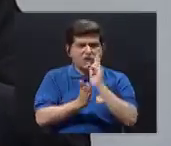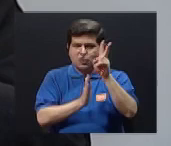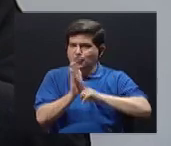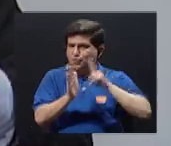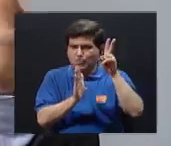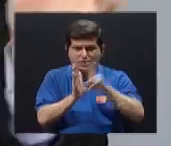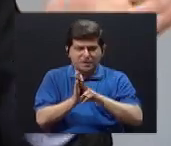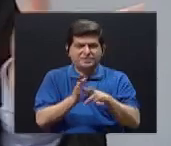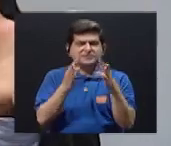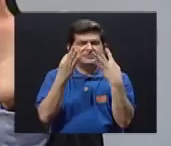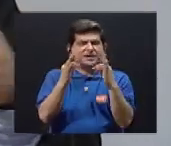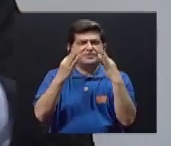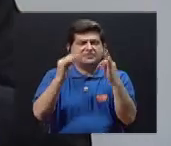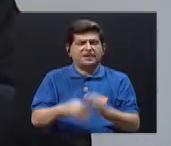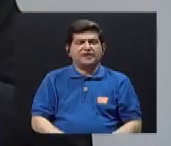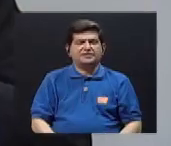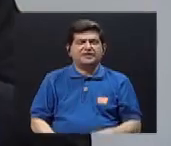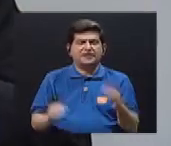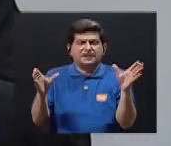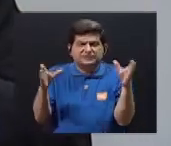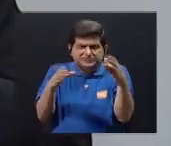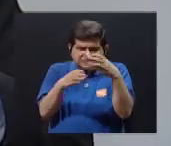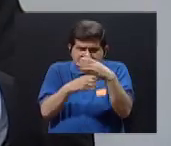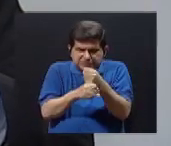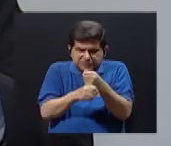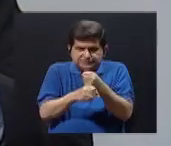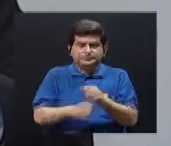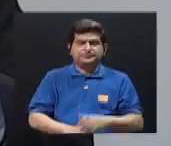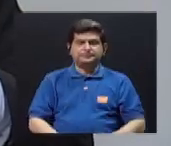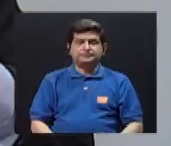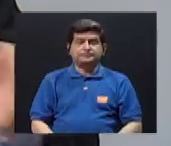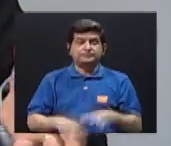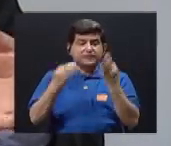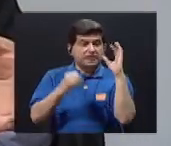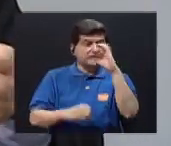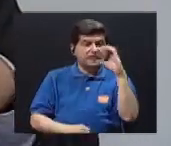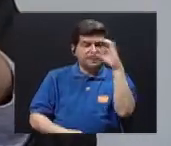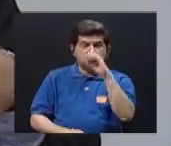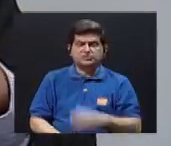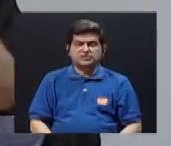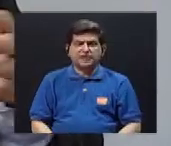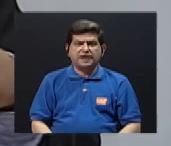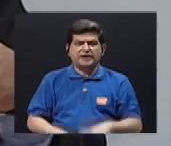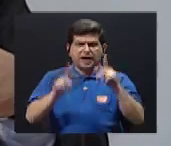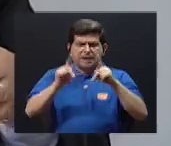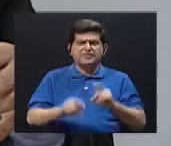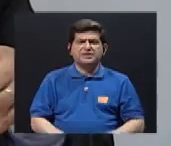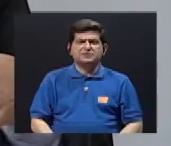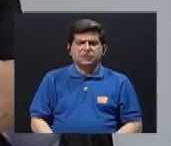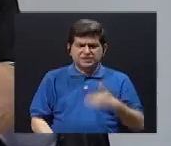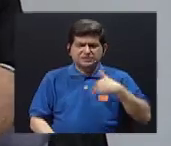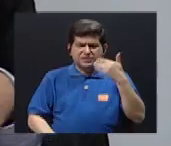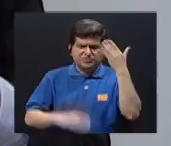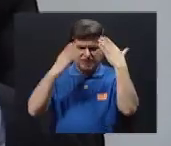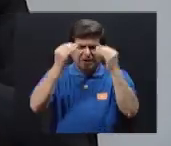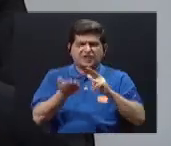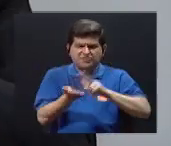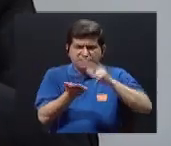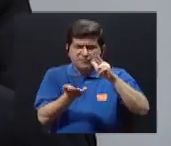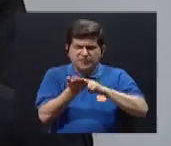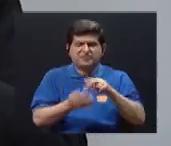documental, para tratar de dejarlo mucho más reducido. Y entonces tratamos de buscar pues fuentes autorizadas en cada uno de los temas que